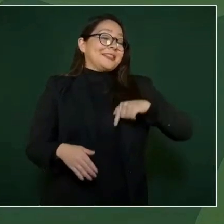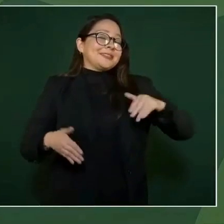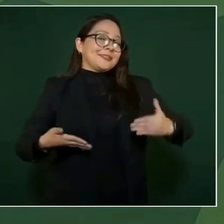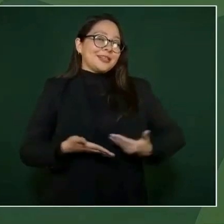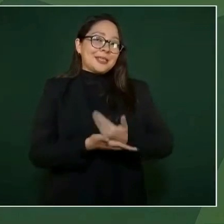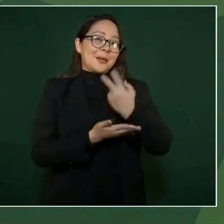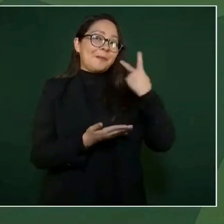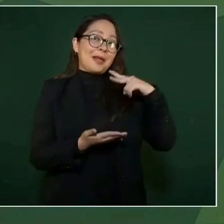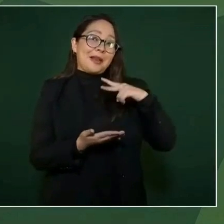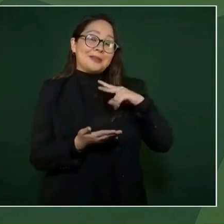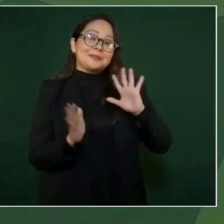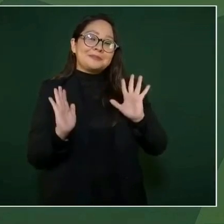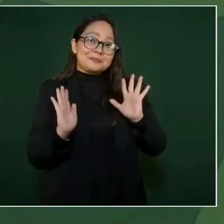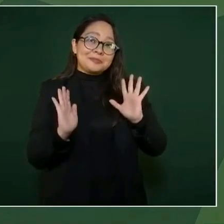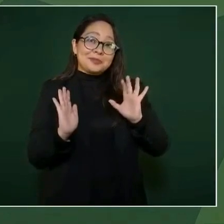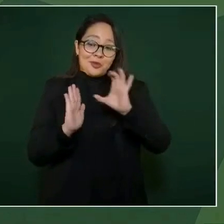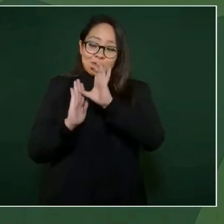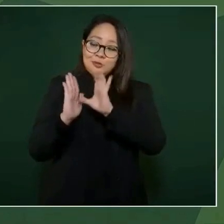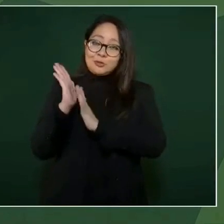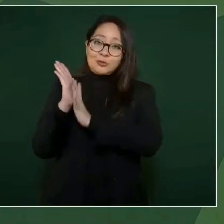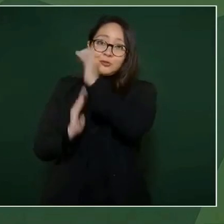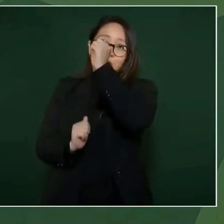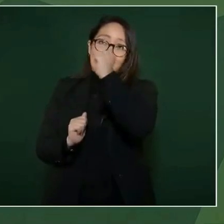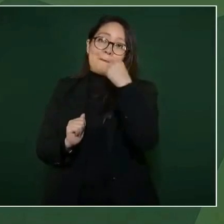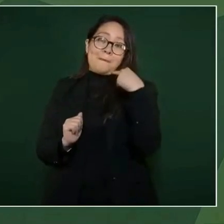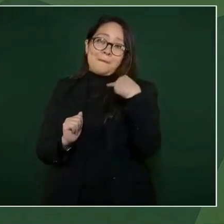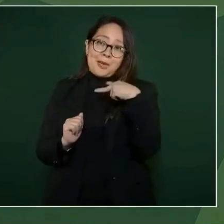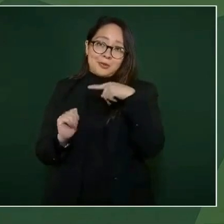porque la Constitución de Veracruz establece que